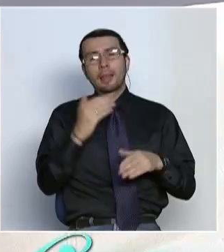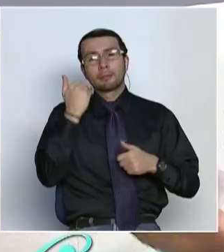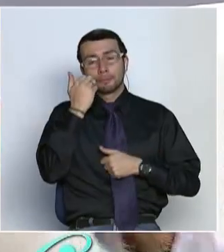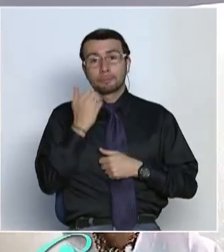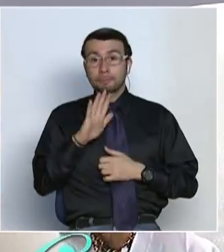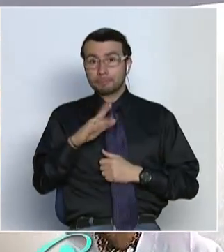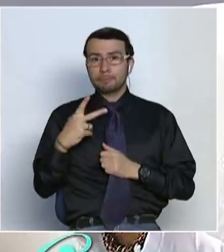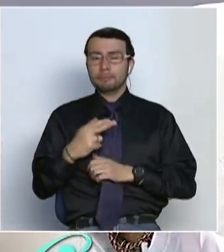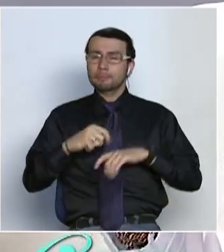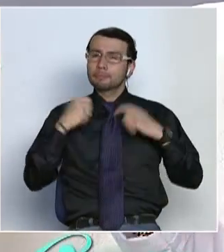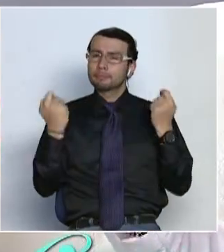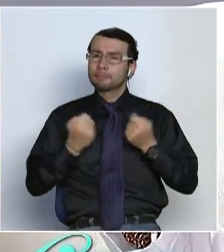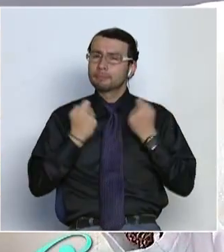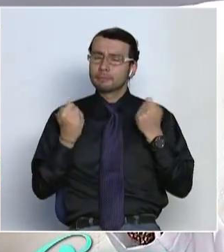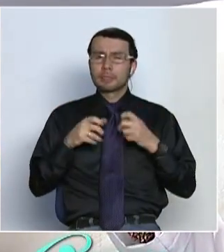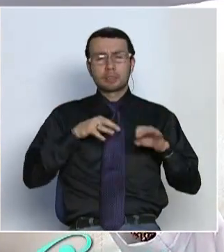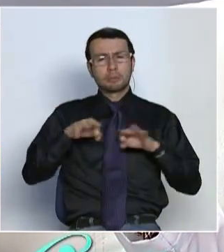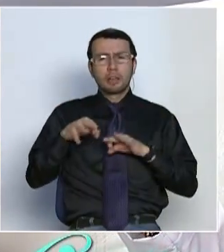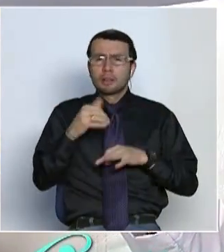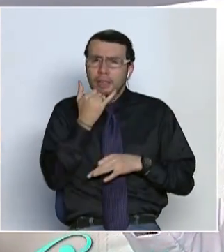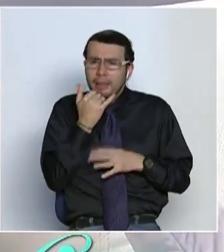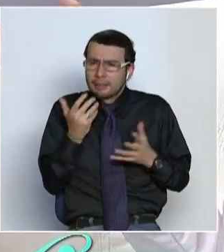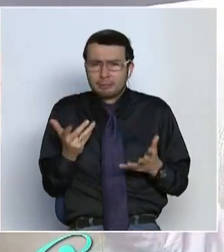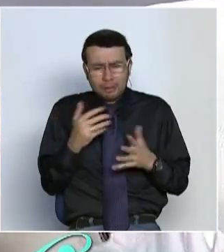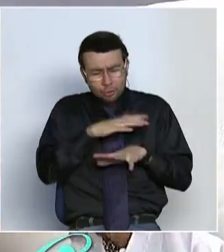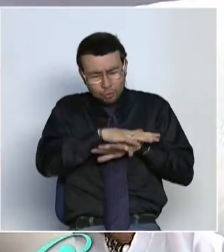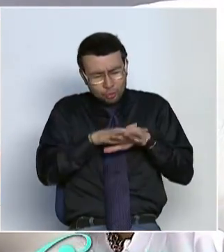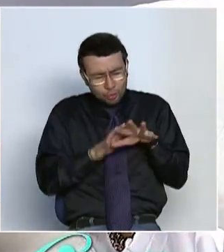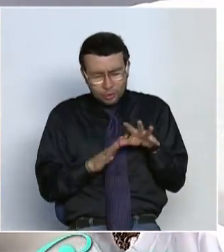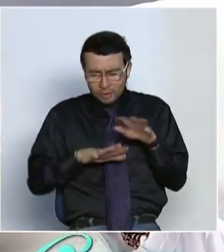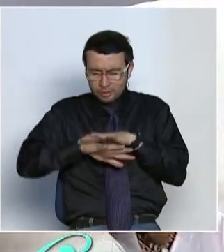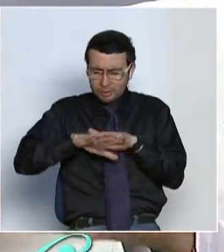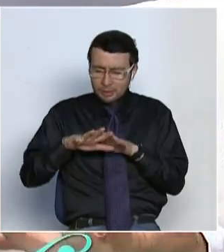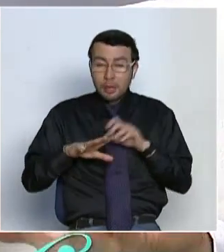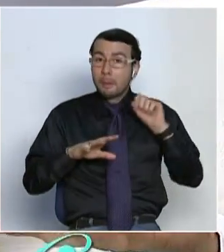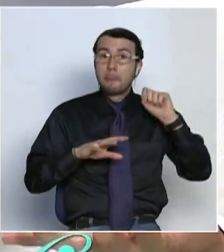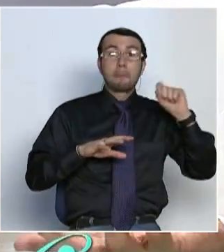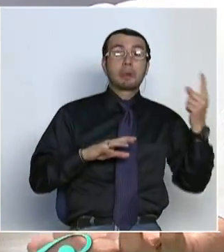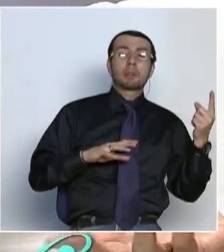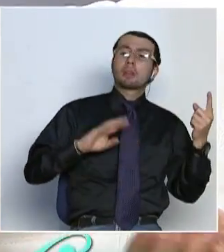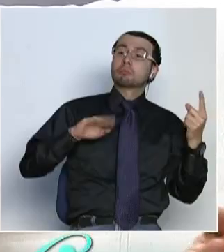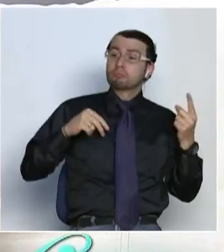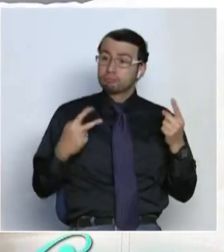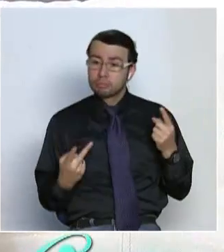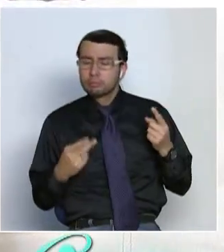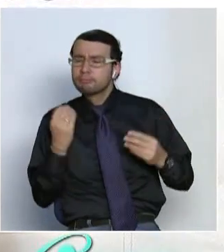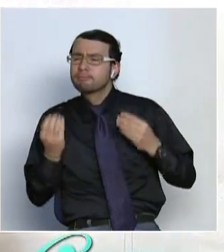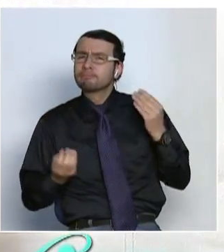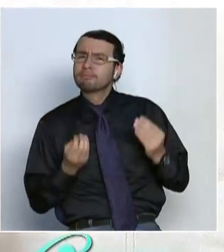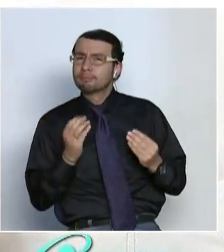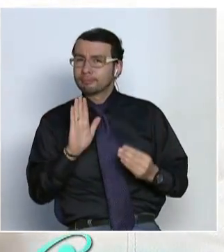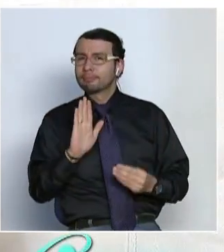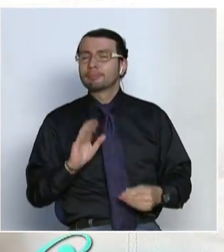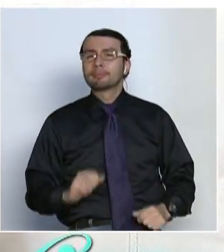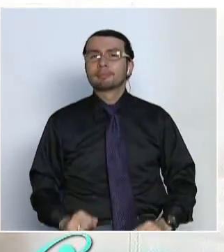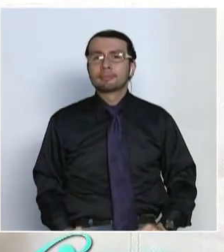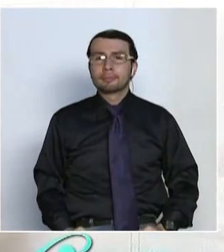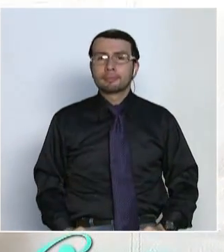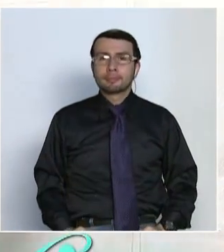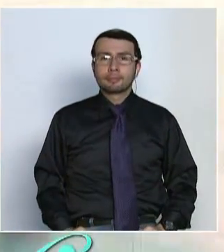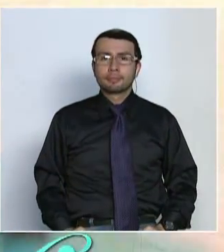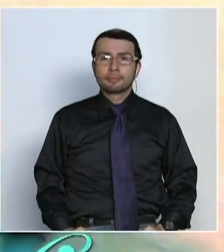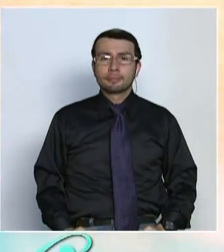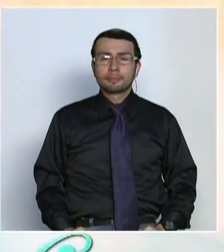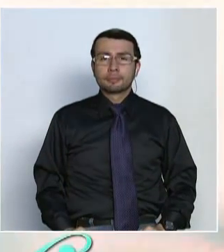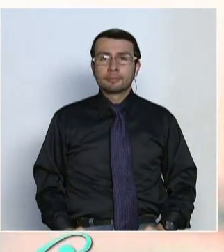comerciales para explicar qué pasó en ella, qué pasó con esa primera historia y ahora con estos síntomas. Ya regresamos.